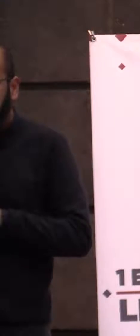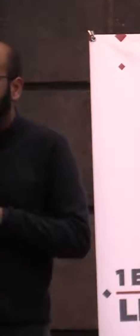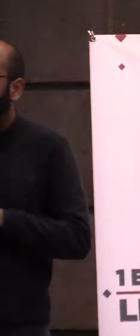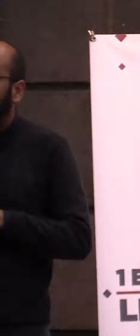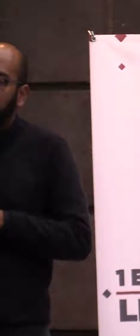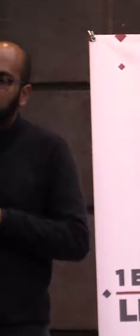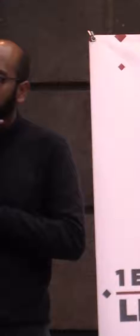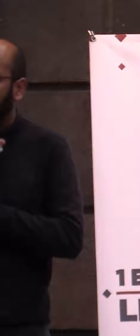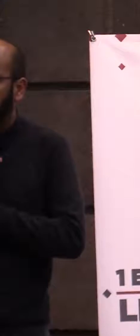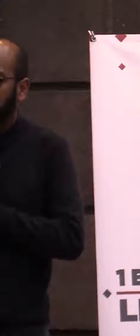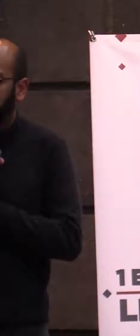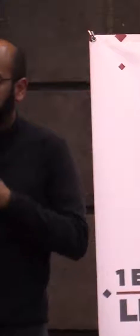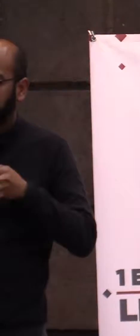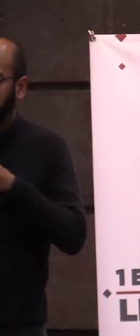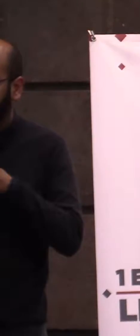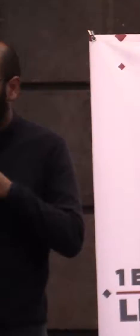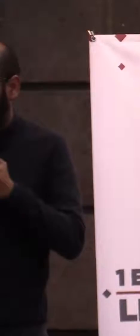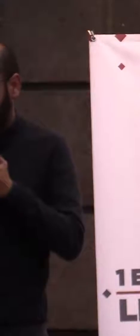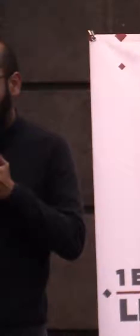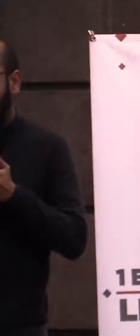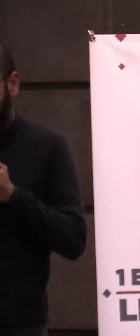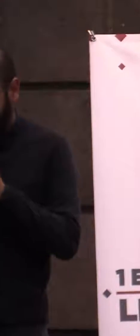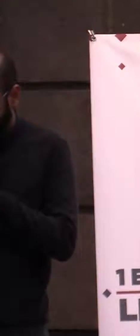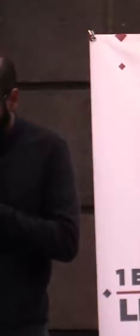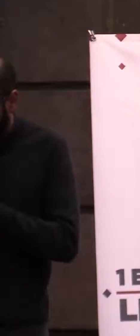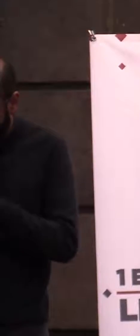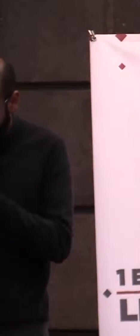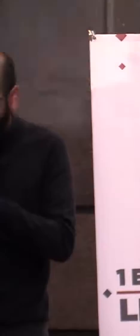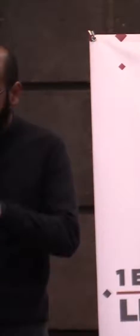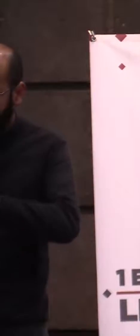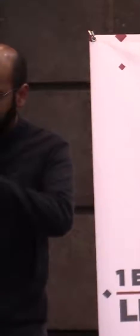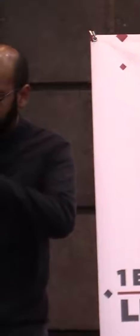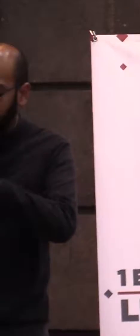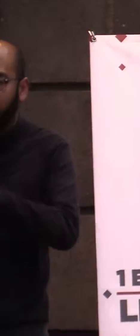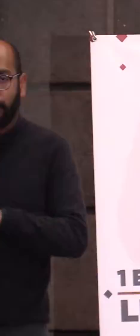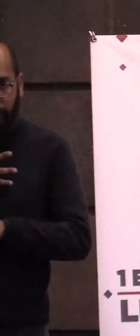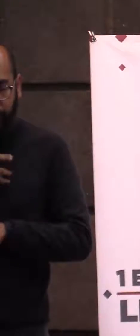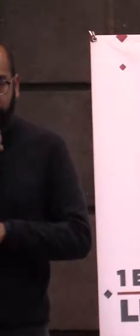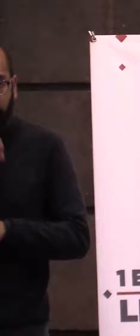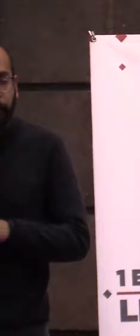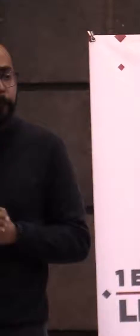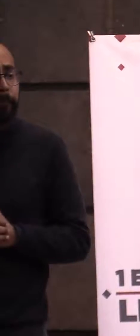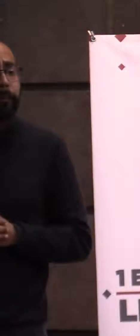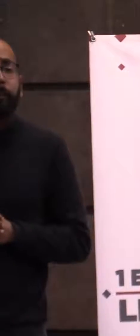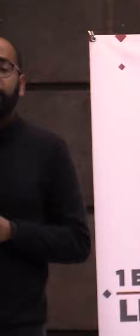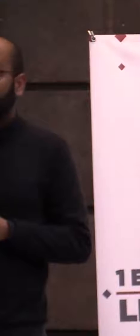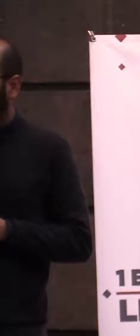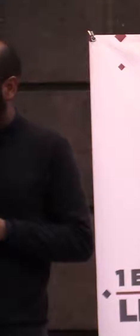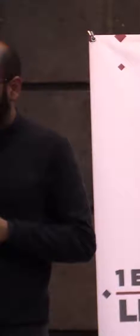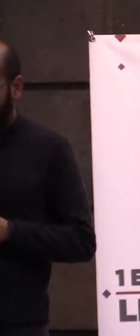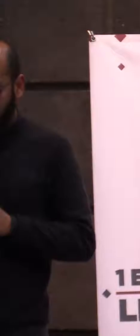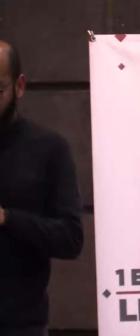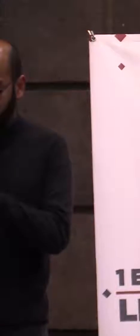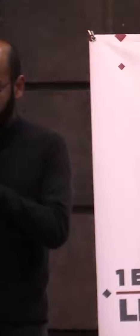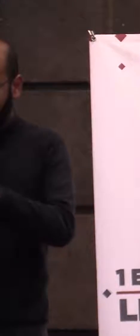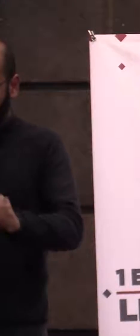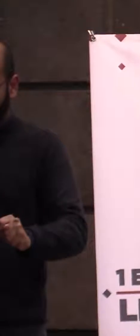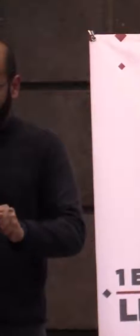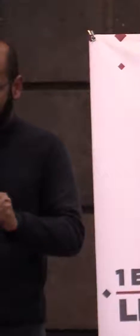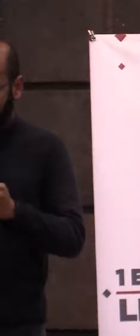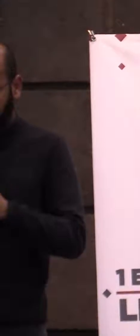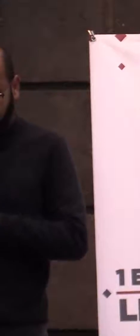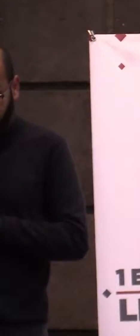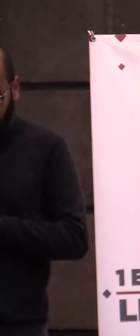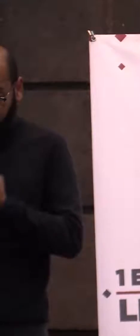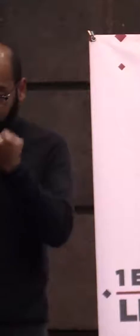permisionarios. Además, como una medida preventiva, los transportistas de combustibles incorporarán